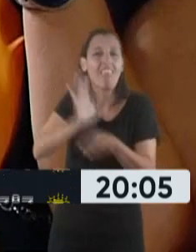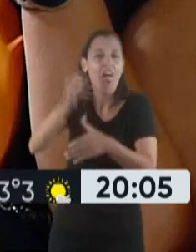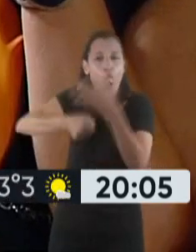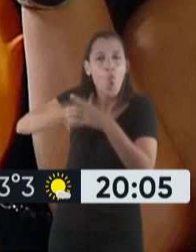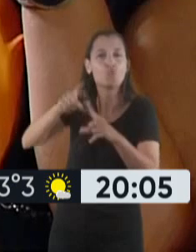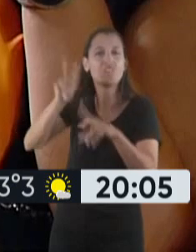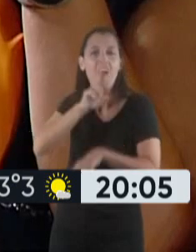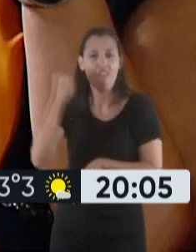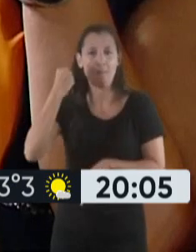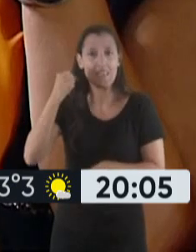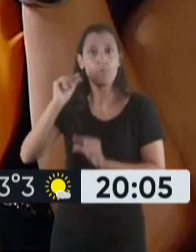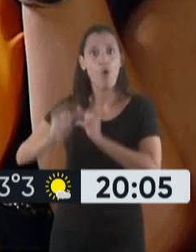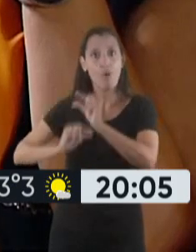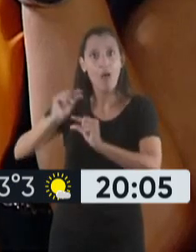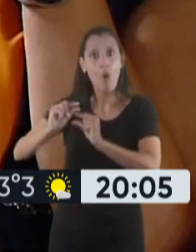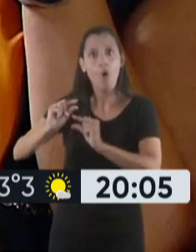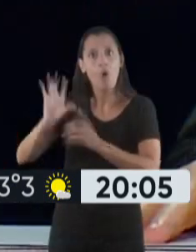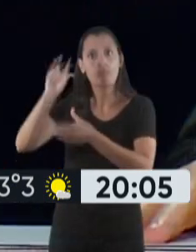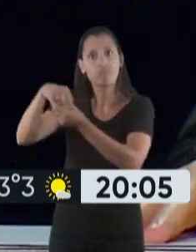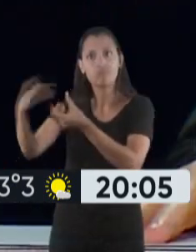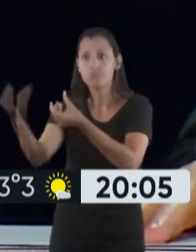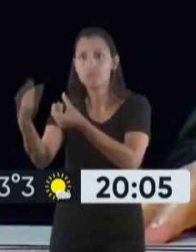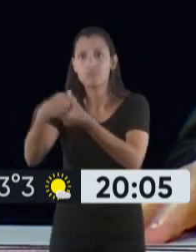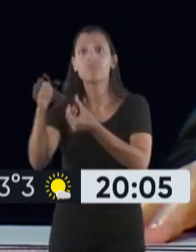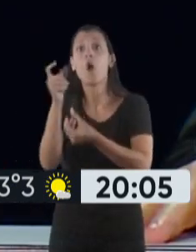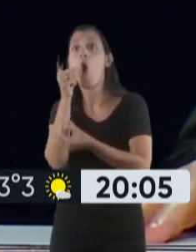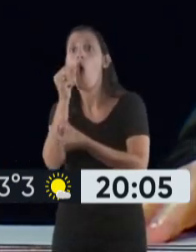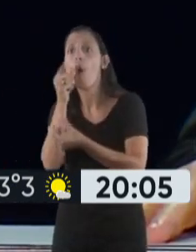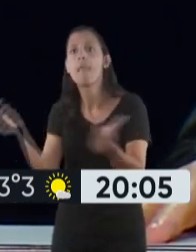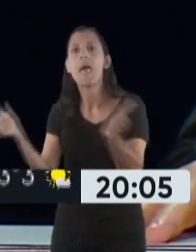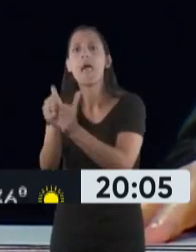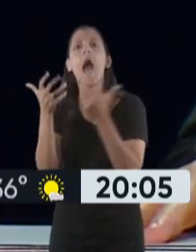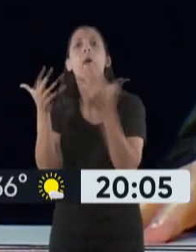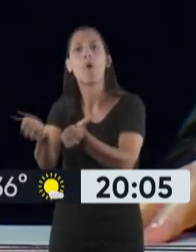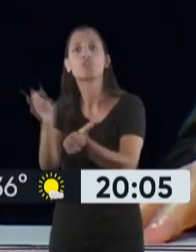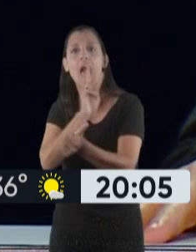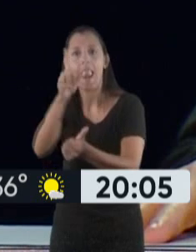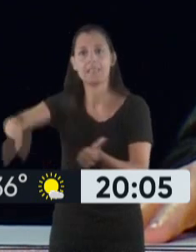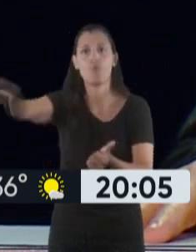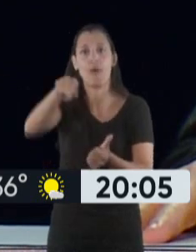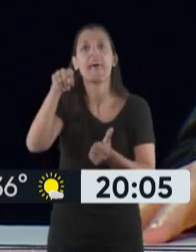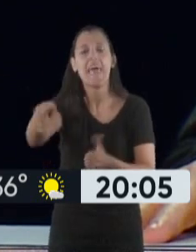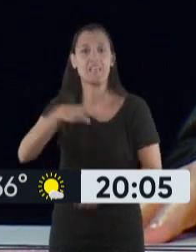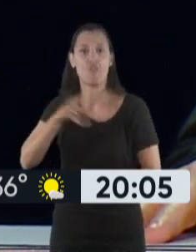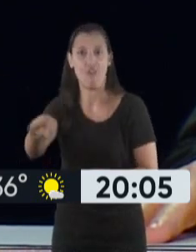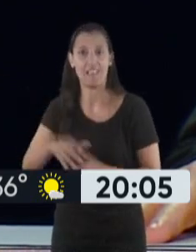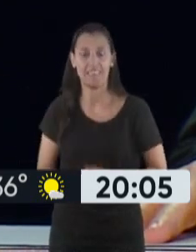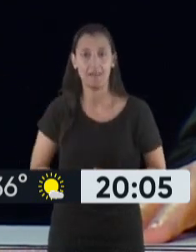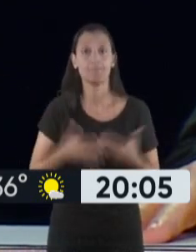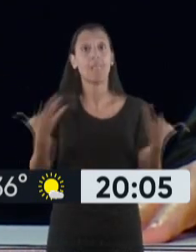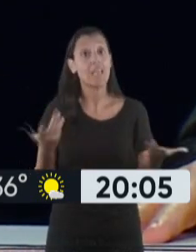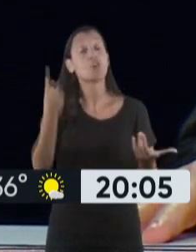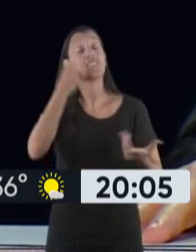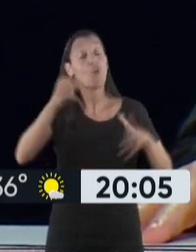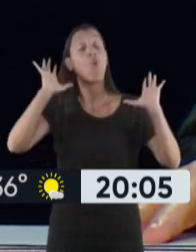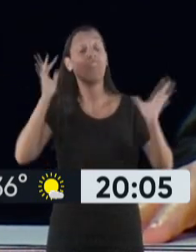años, cada vez aparezcan más hombres reclamando junto a las mujeres. Eso hace falta. Y entonces, algún